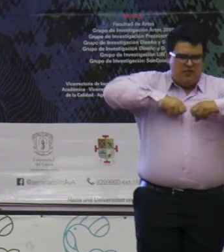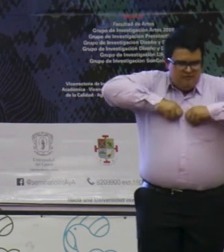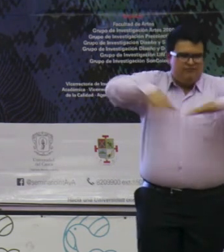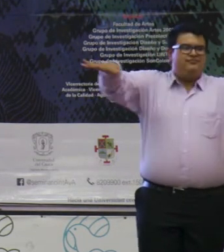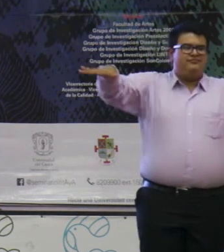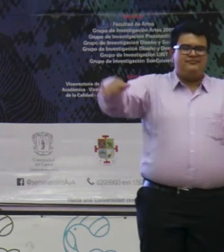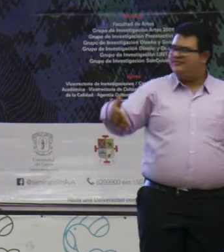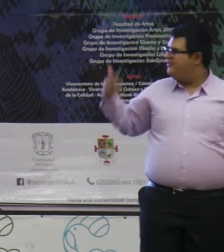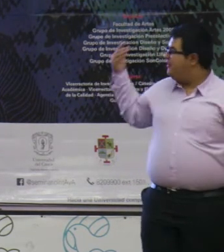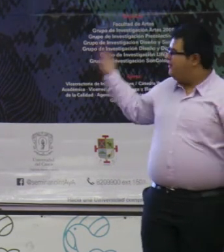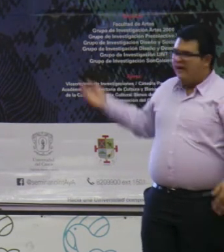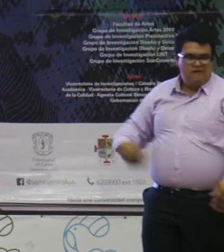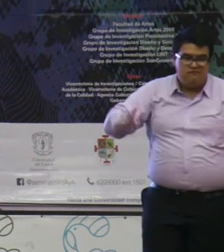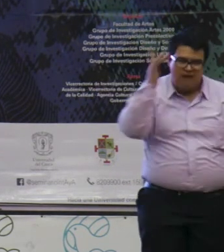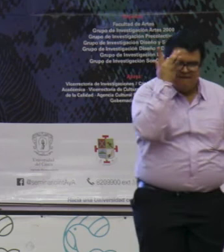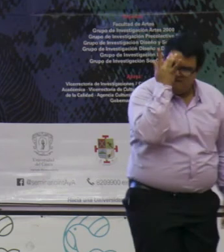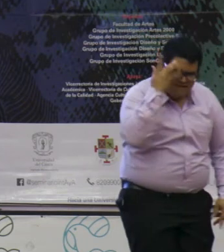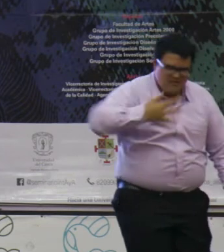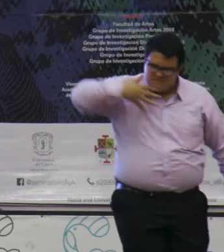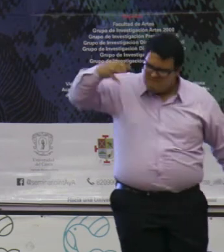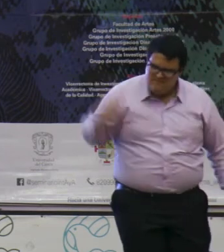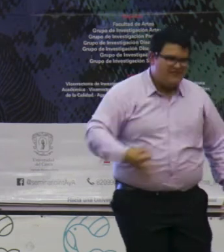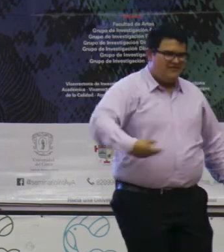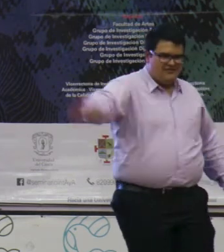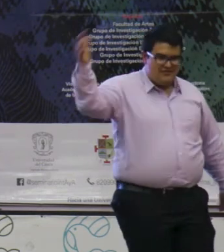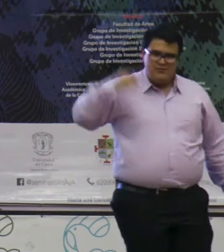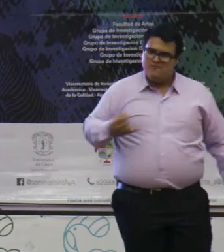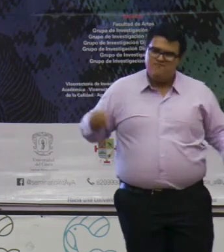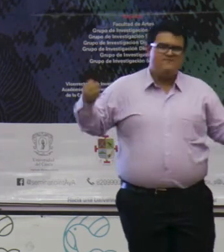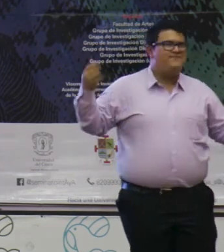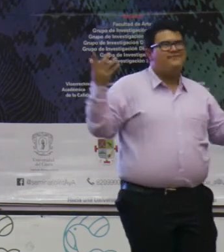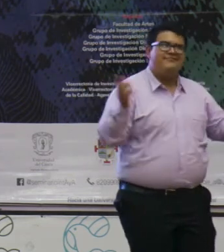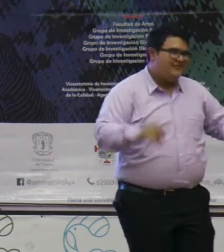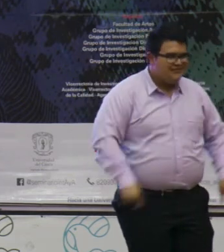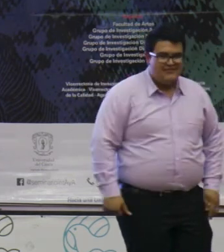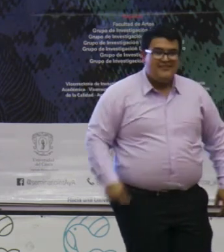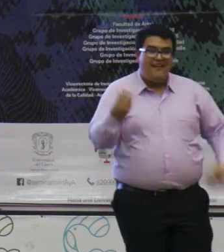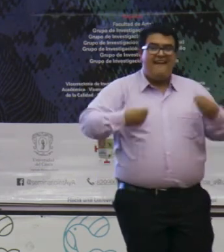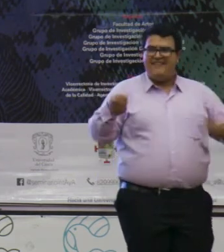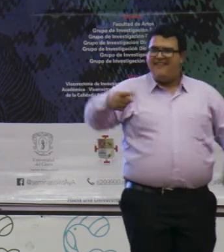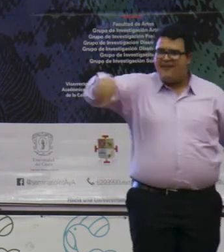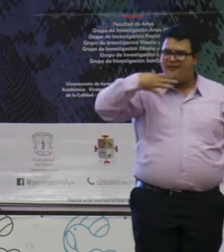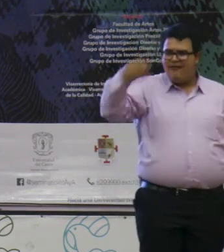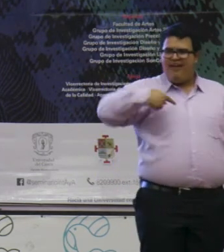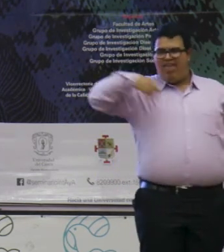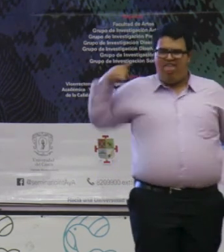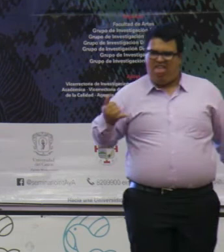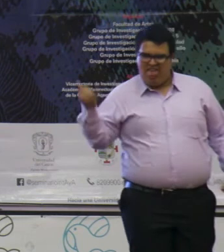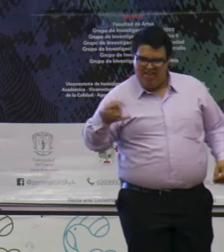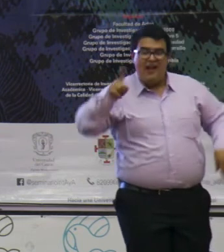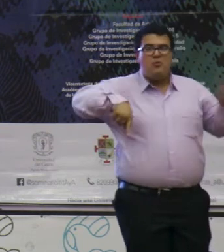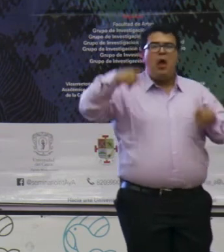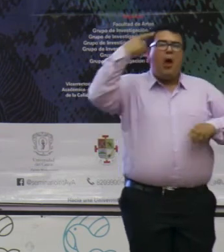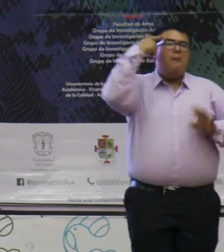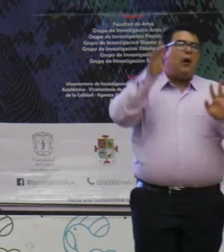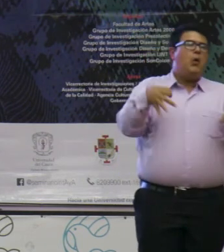¿vale? Son unos boyer de mierda, ¿me entienden? Los ilustradores son gente re cabrona. Lo que pasa es que además son cabrones y no lo saben. Muchos de ellos efectivamente son muy ingenuos.